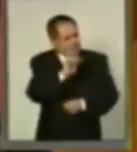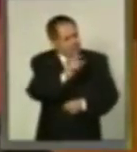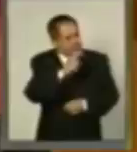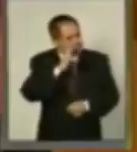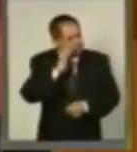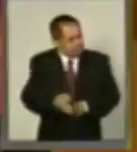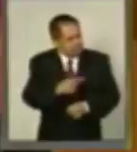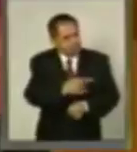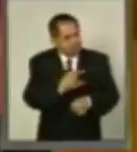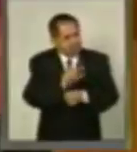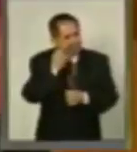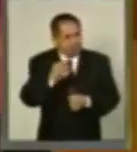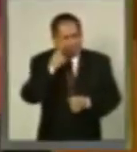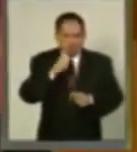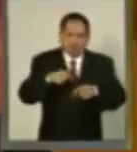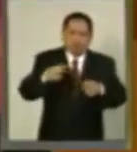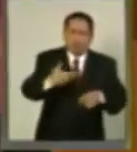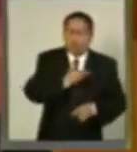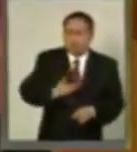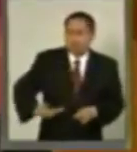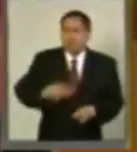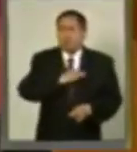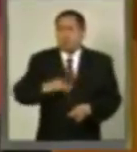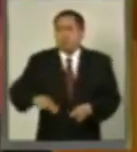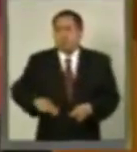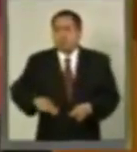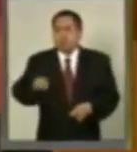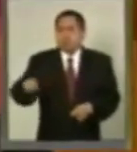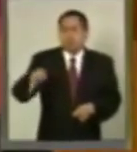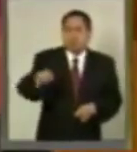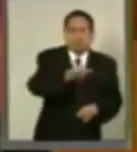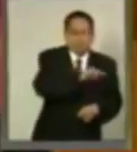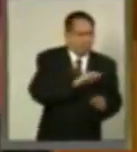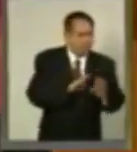presidentes y a las presidentas municipales de todo México las